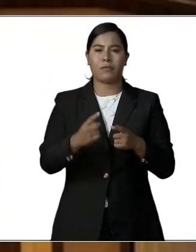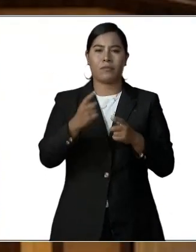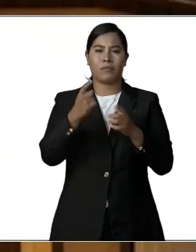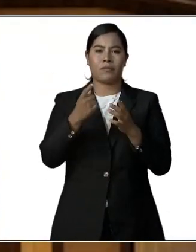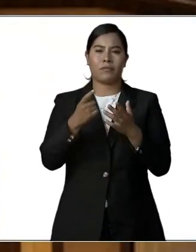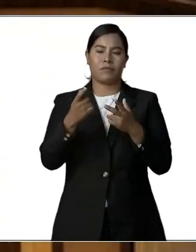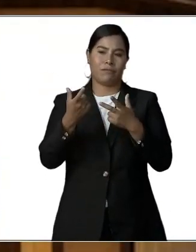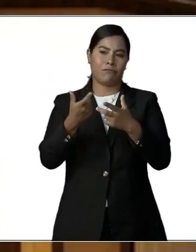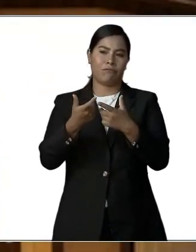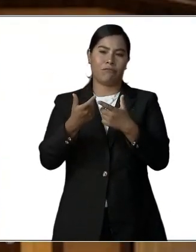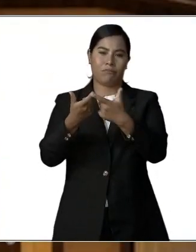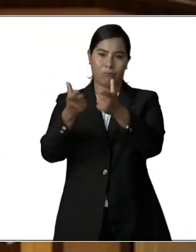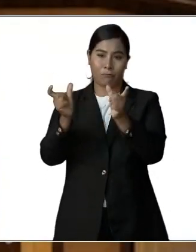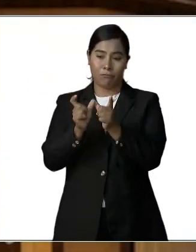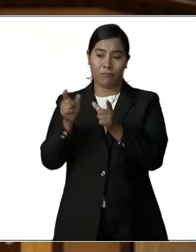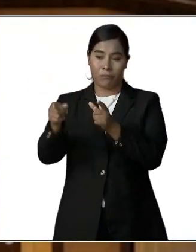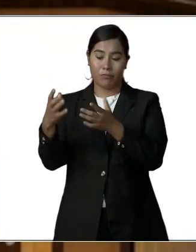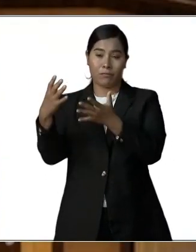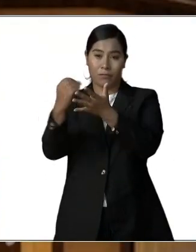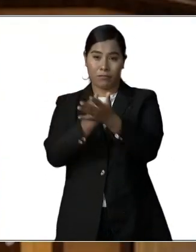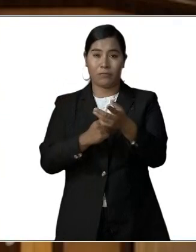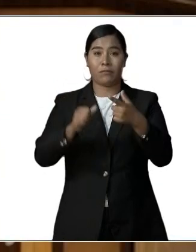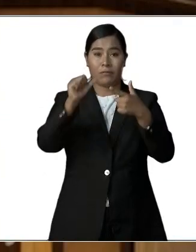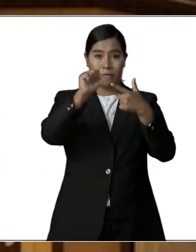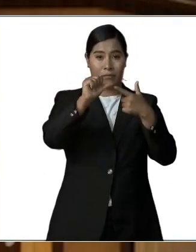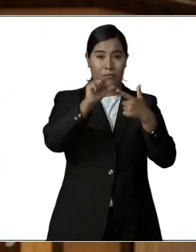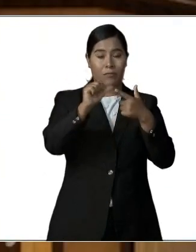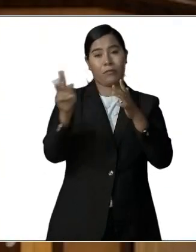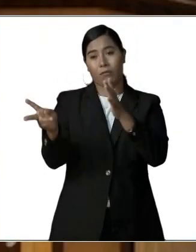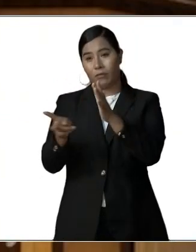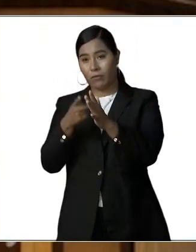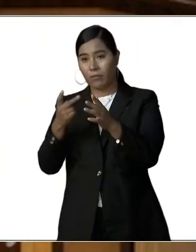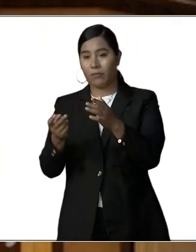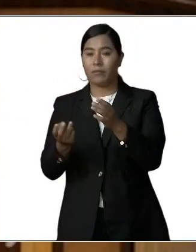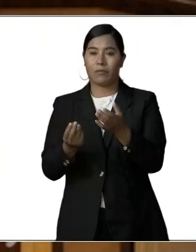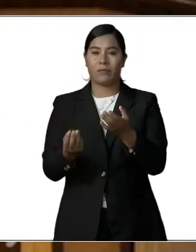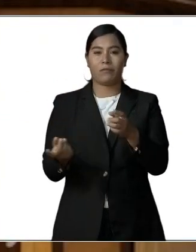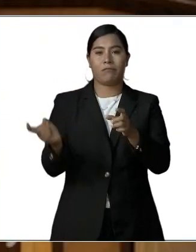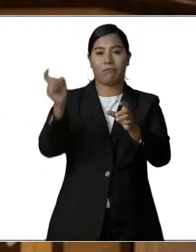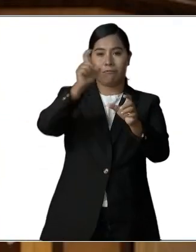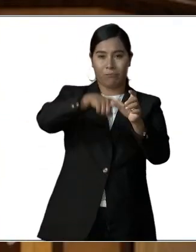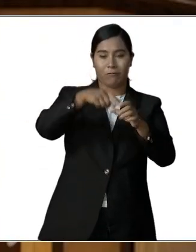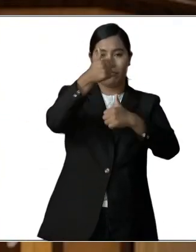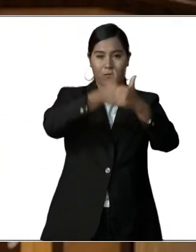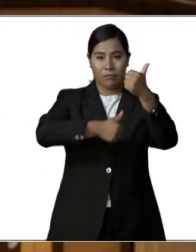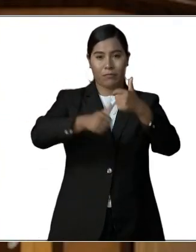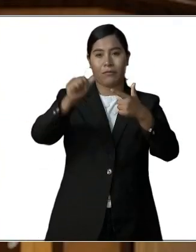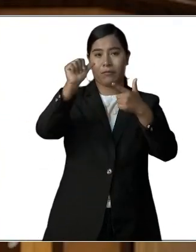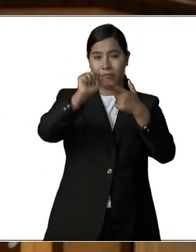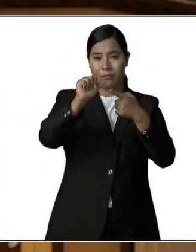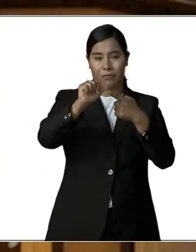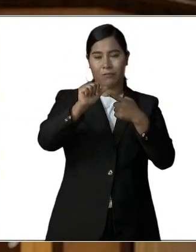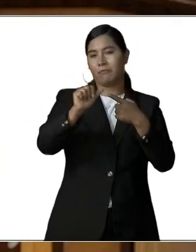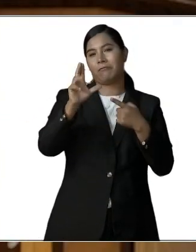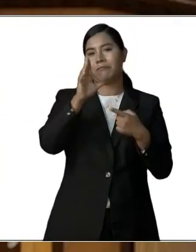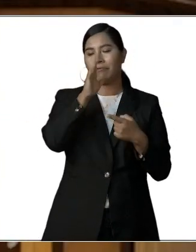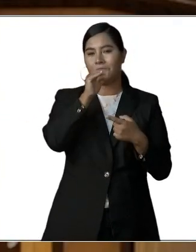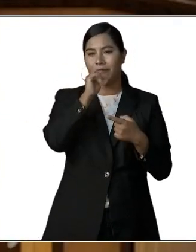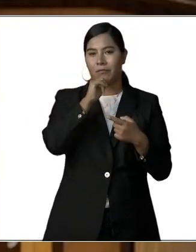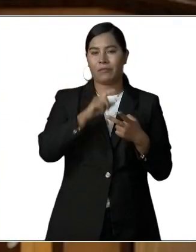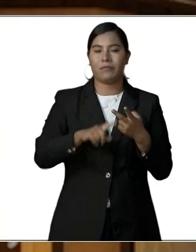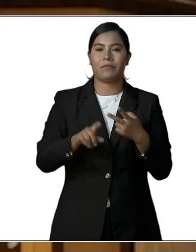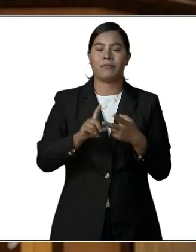misma categoría, tendrá para otro concurso que irse a una categoría superior. Y decíamos un mínimo de